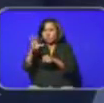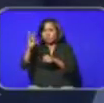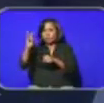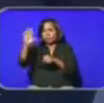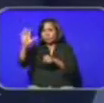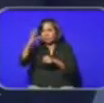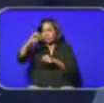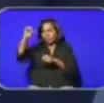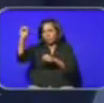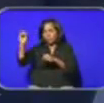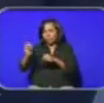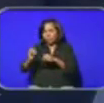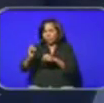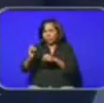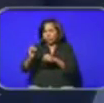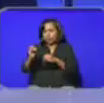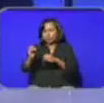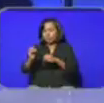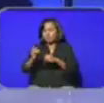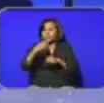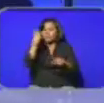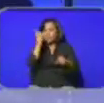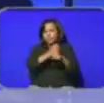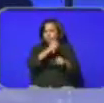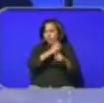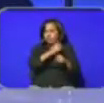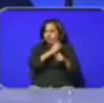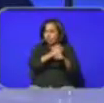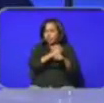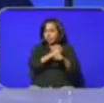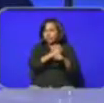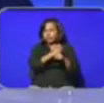de las plazas laborales que se van a estar